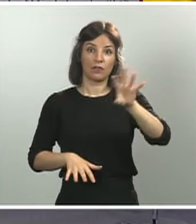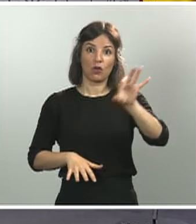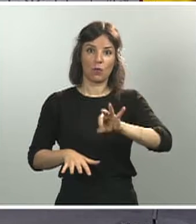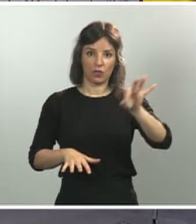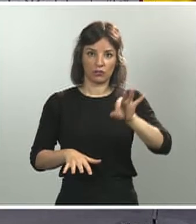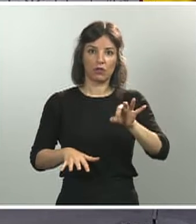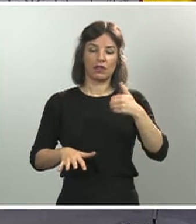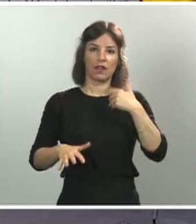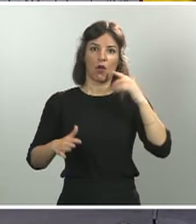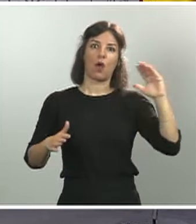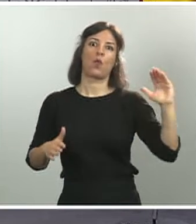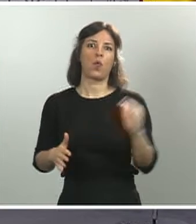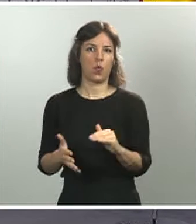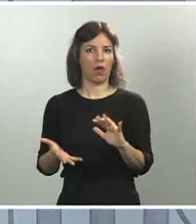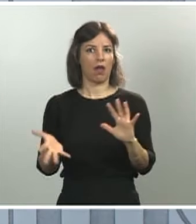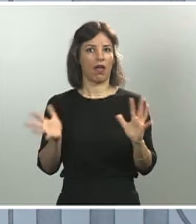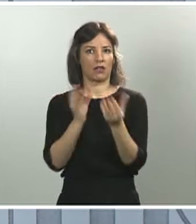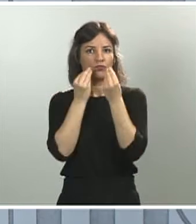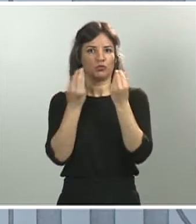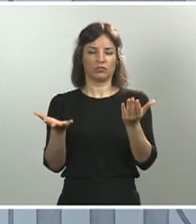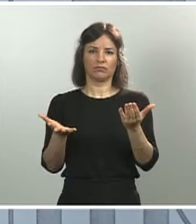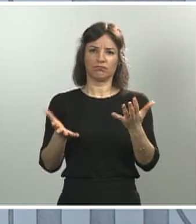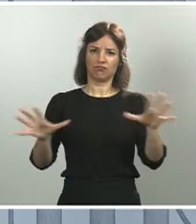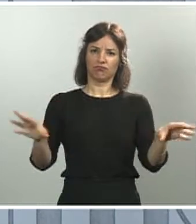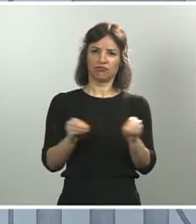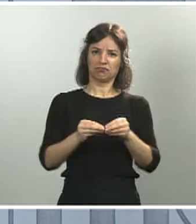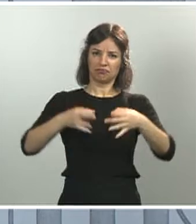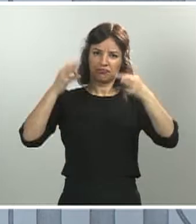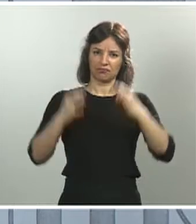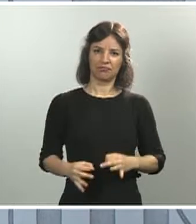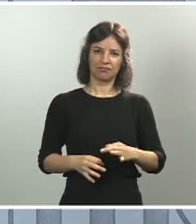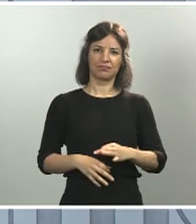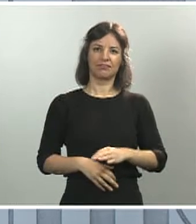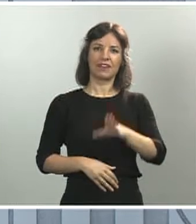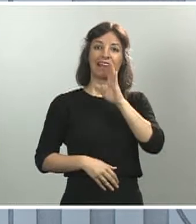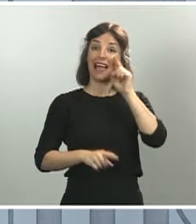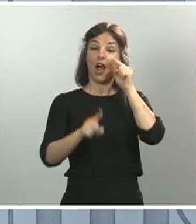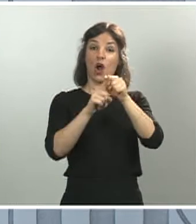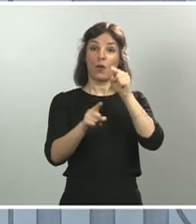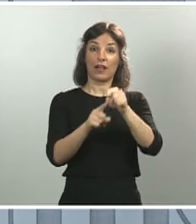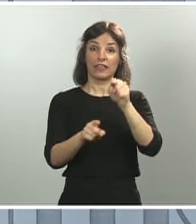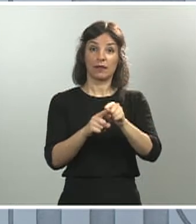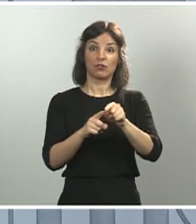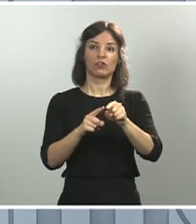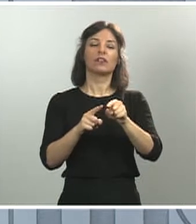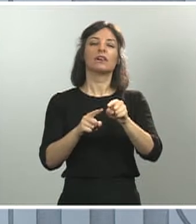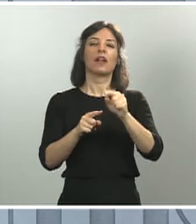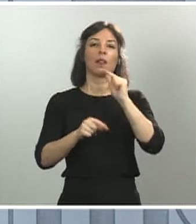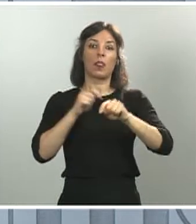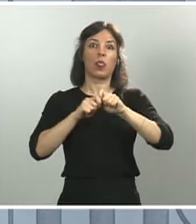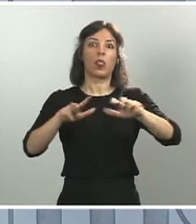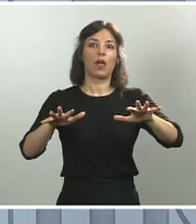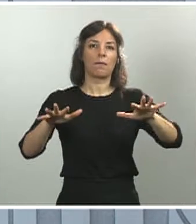favorable que permite afirmar que estamos consiguiendo los objetivos de desaceleración y de ralentización que teníamos para esta